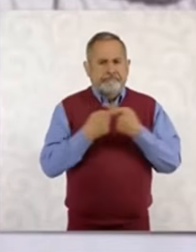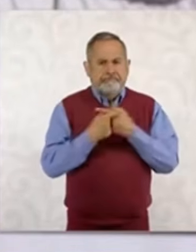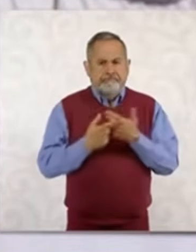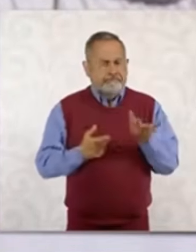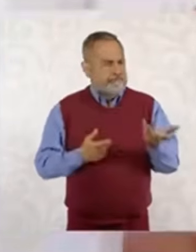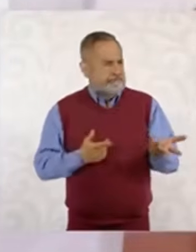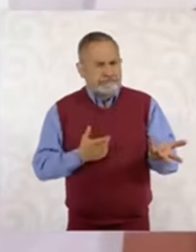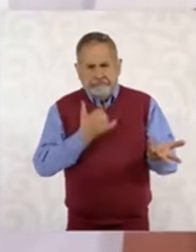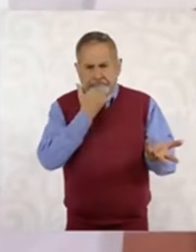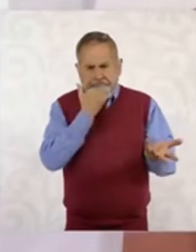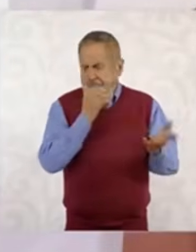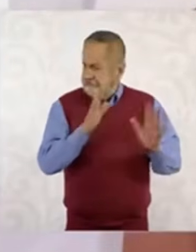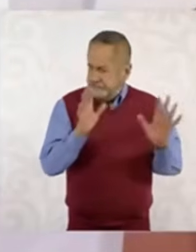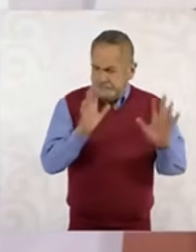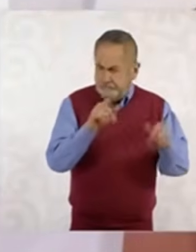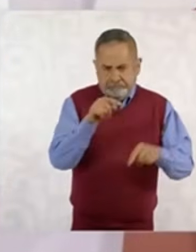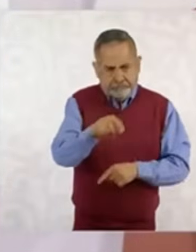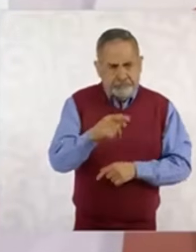Entonces son